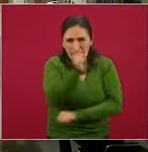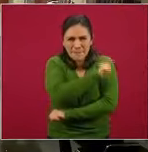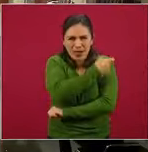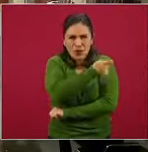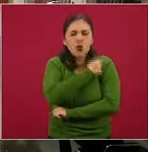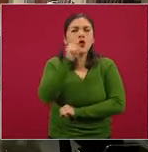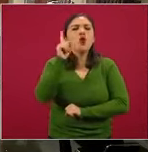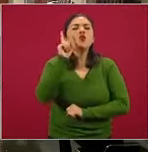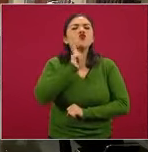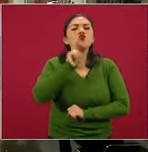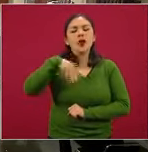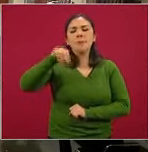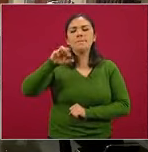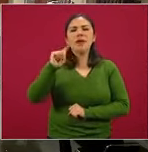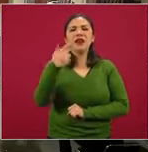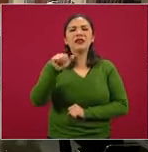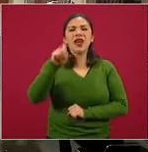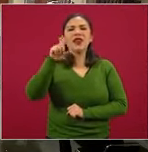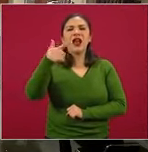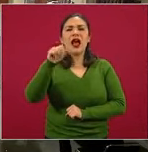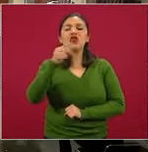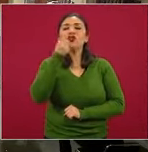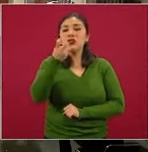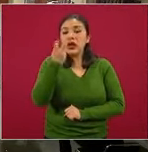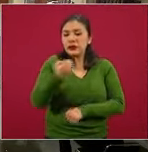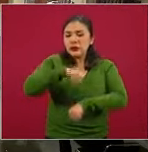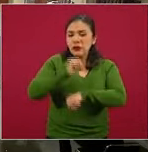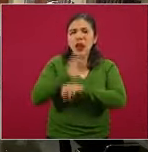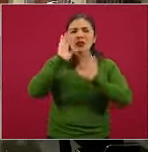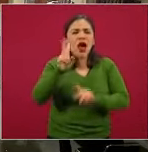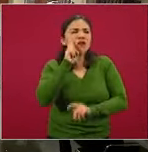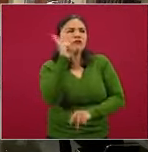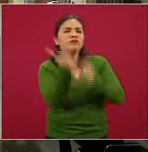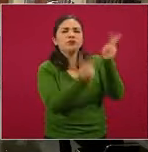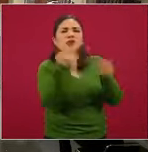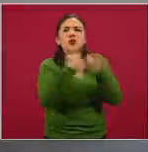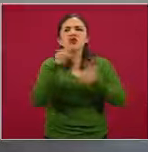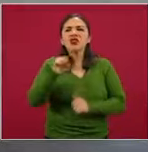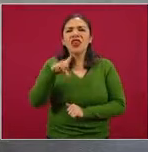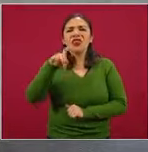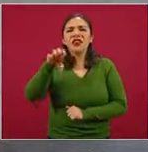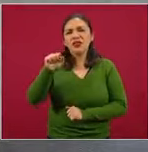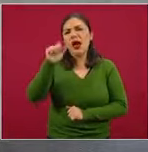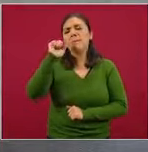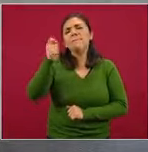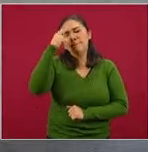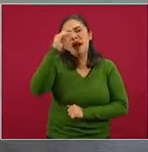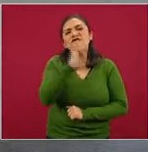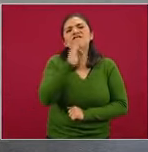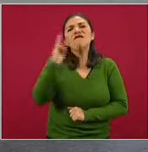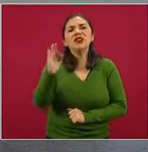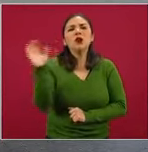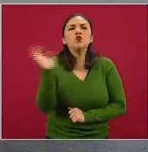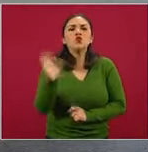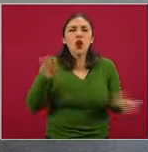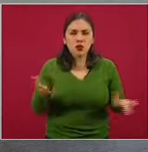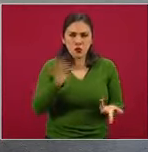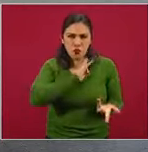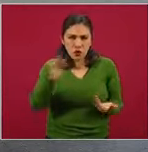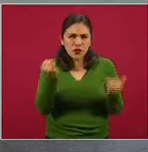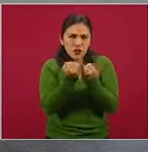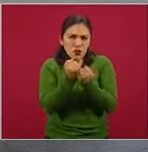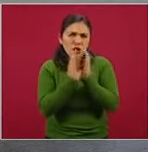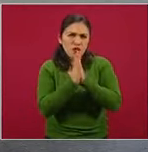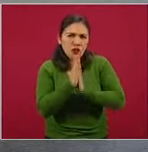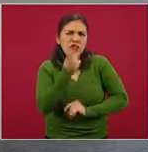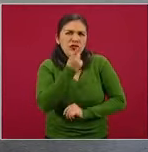Marta Delgado había dicho que esta semana checó con CEDESA sobre las fechas. Entonces, si pudiera